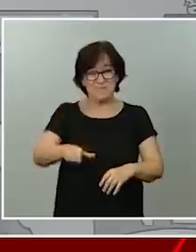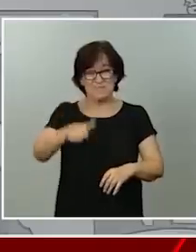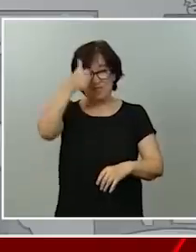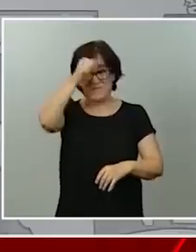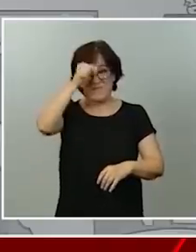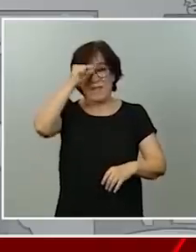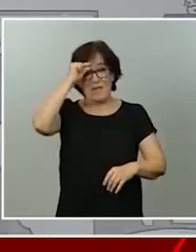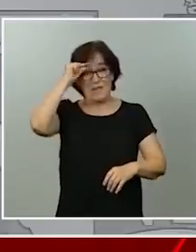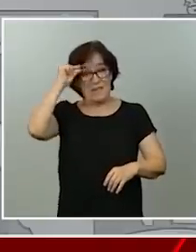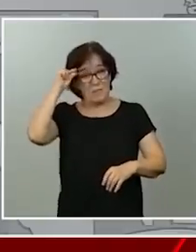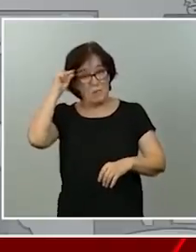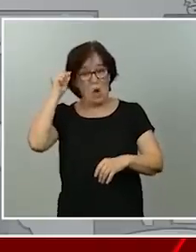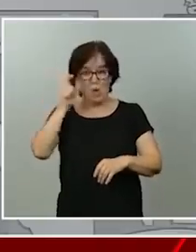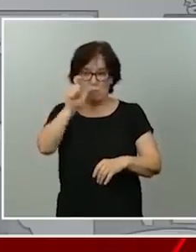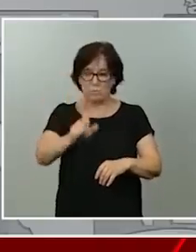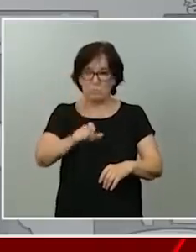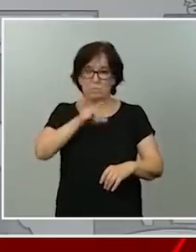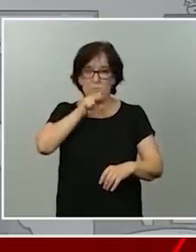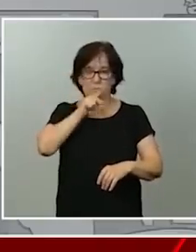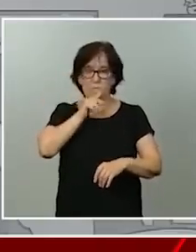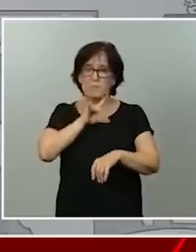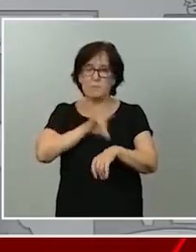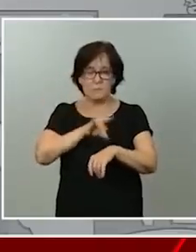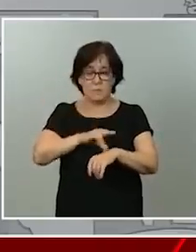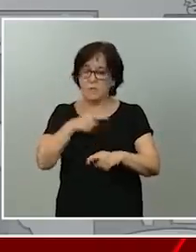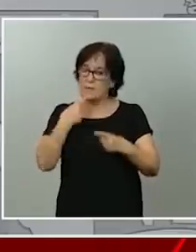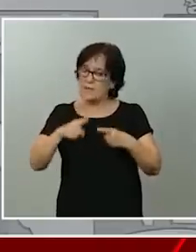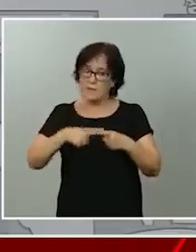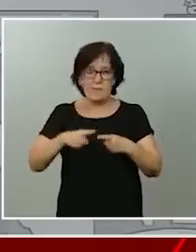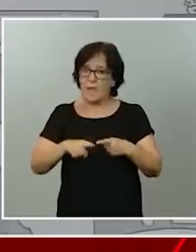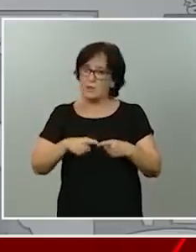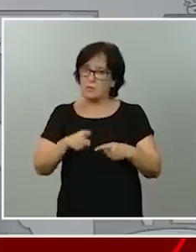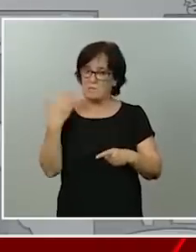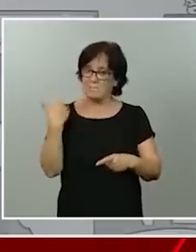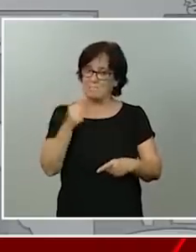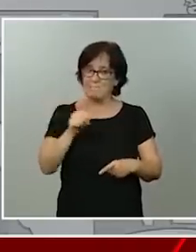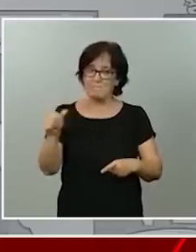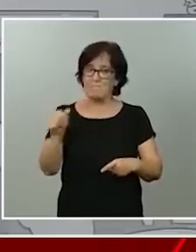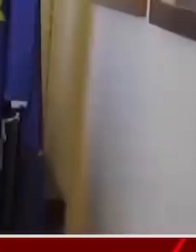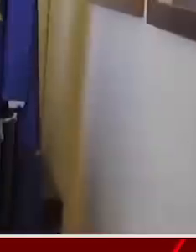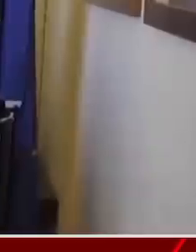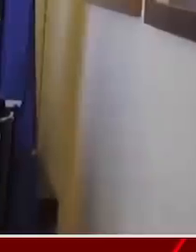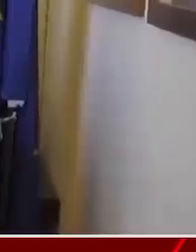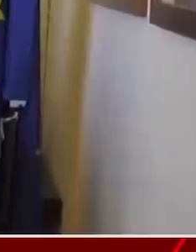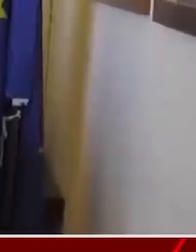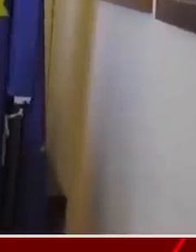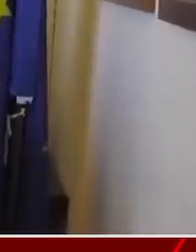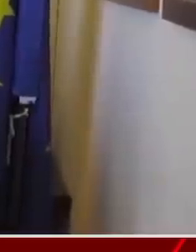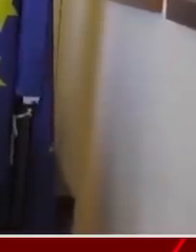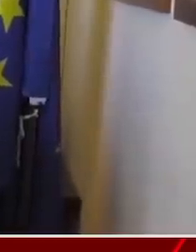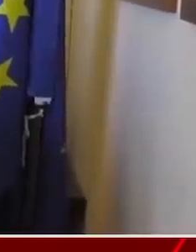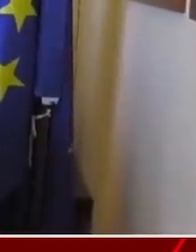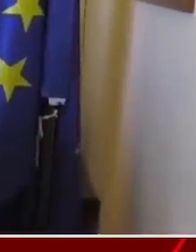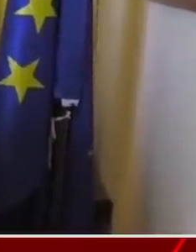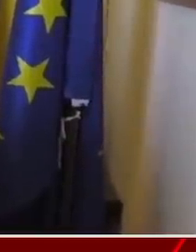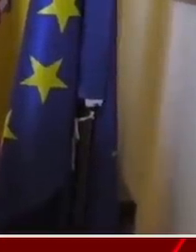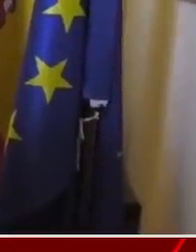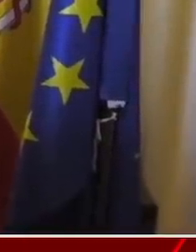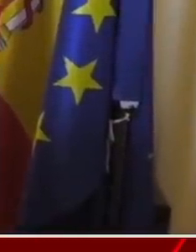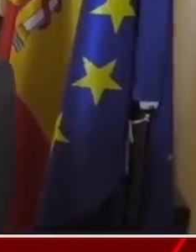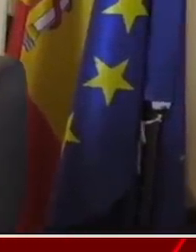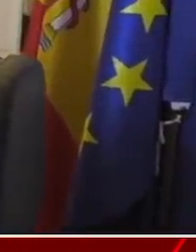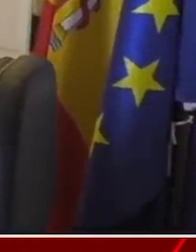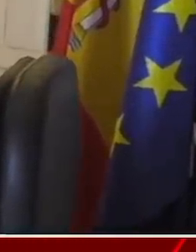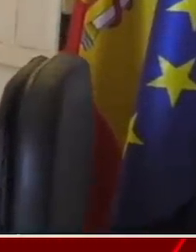manipulado en la opinión pública para esconderlo y para disimularlo. Pedro Sánchez no va a hacer nada que suponga que él tiene que hacer un sacrificio, aunque con ello